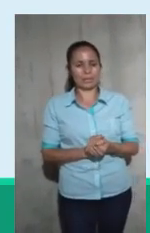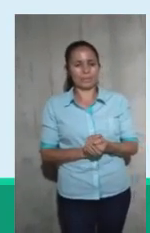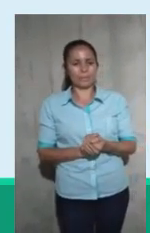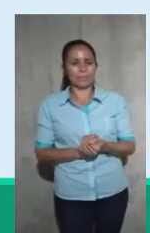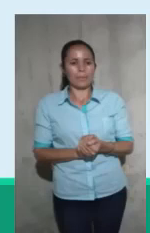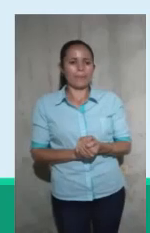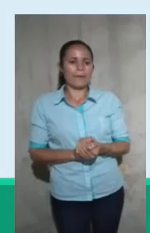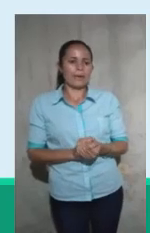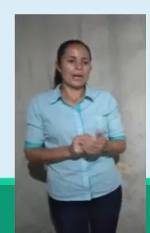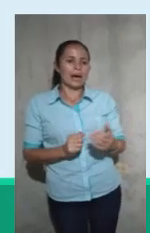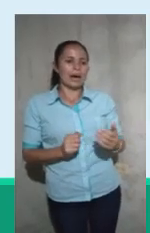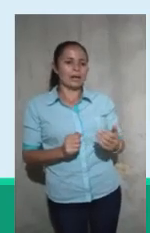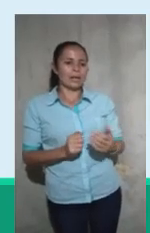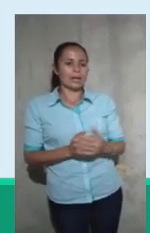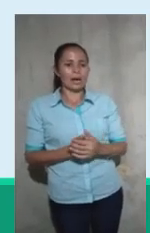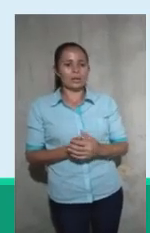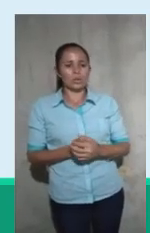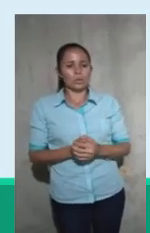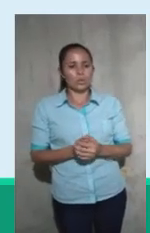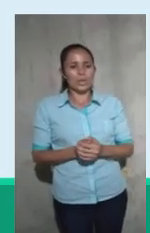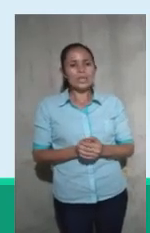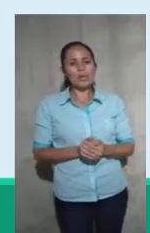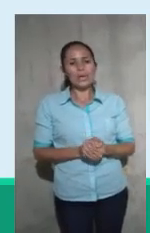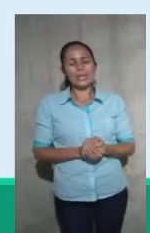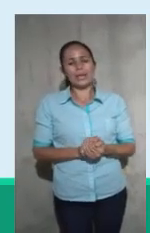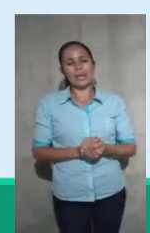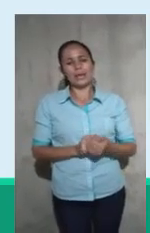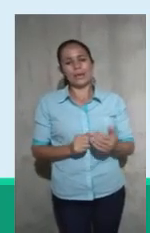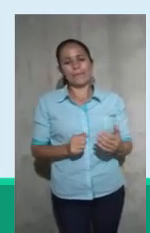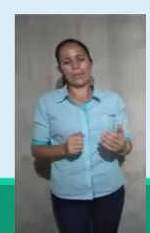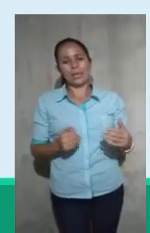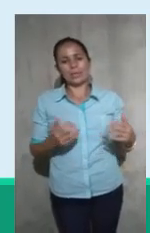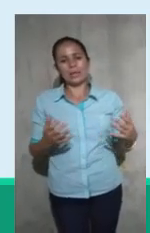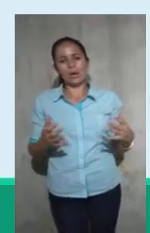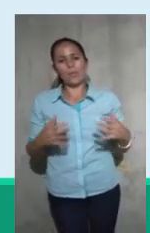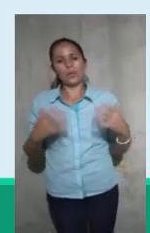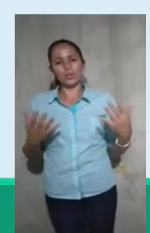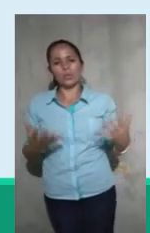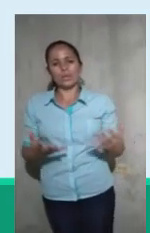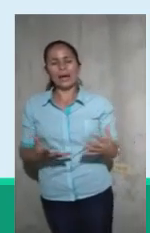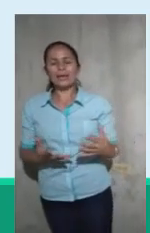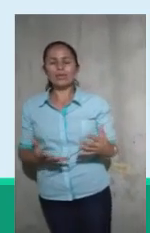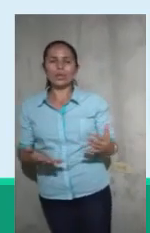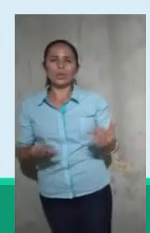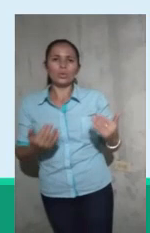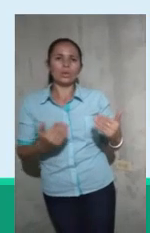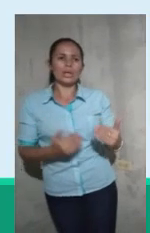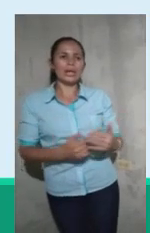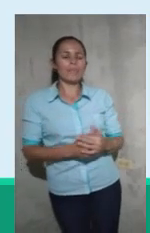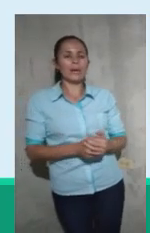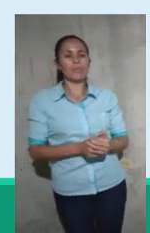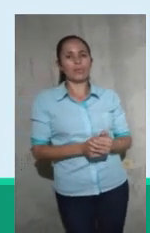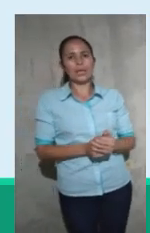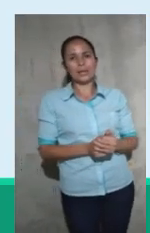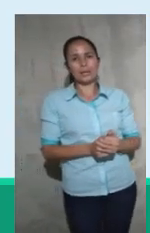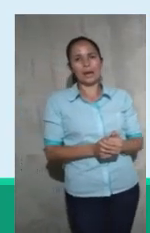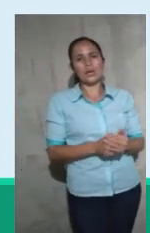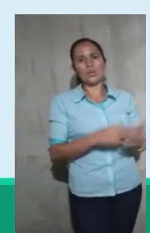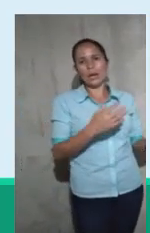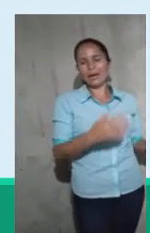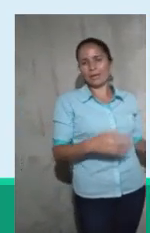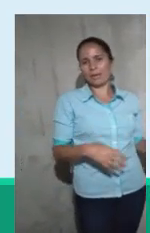personas. El altruismo es esa oportunidad donde uno tiene para